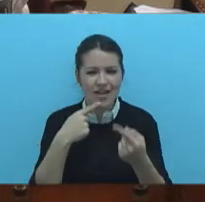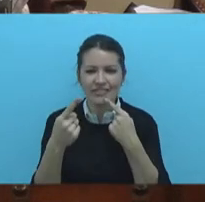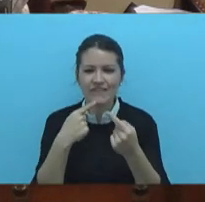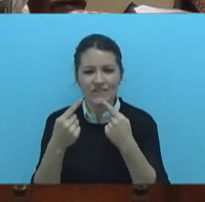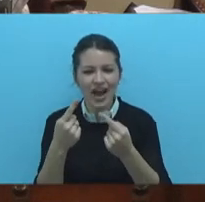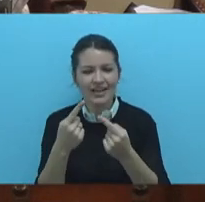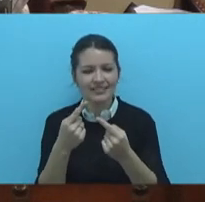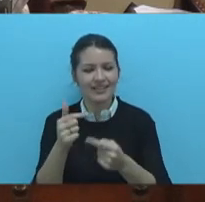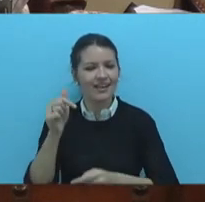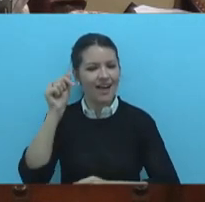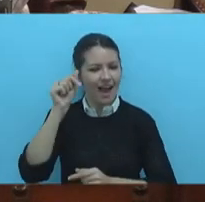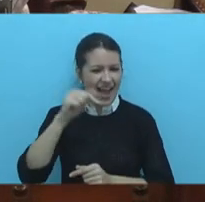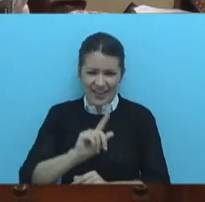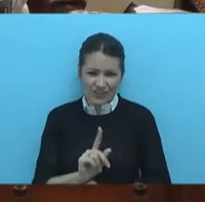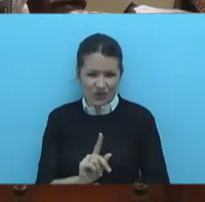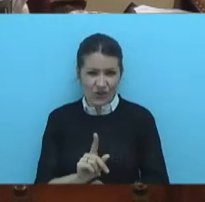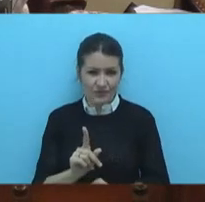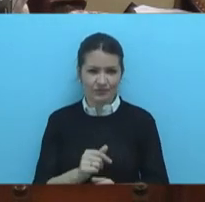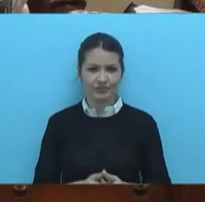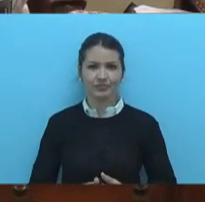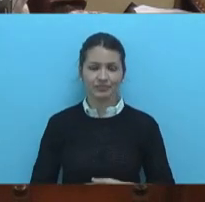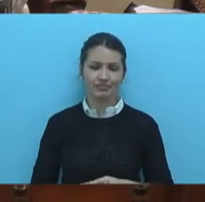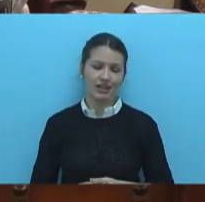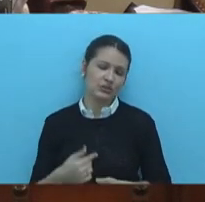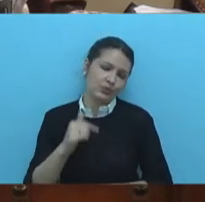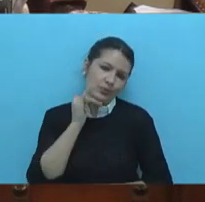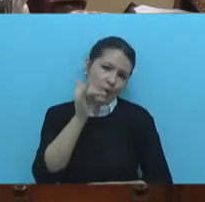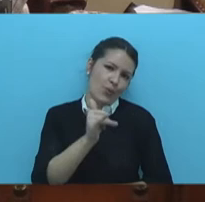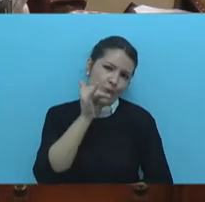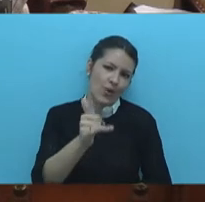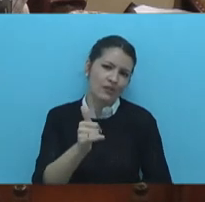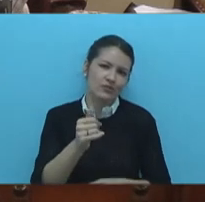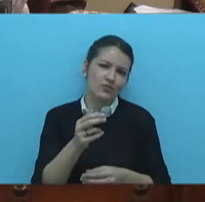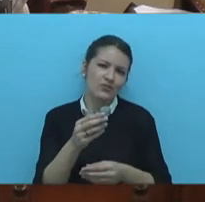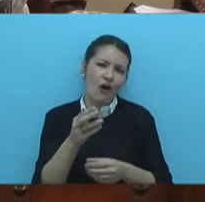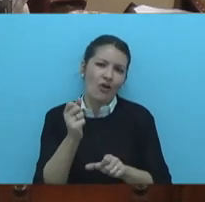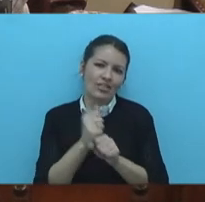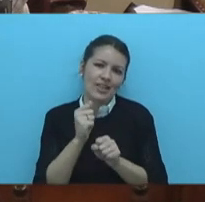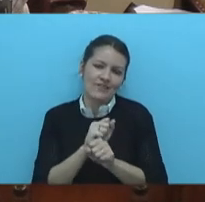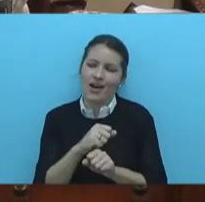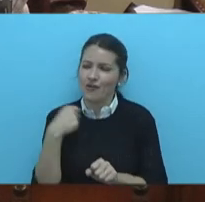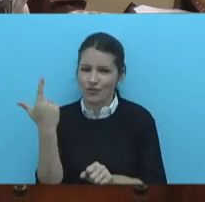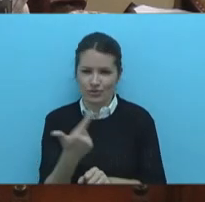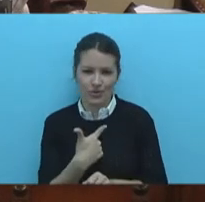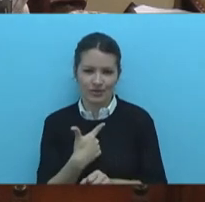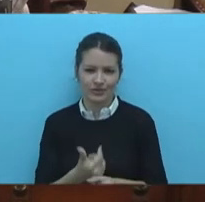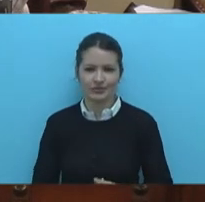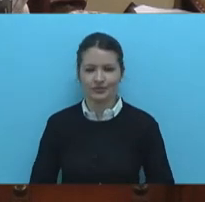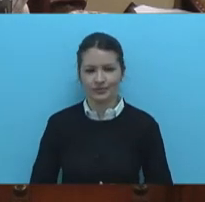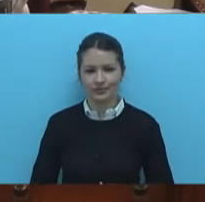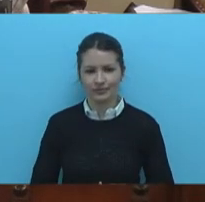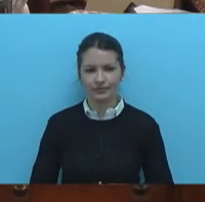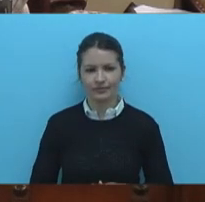comisiones, ¿no es cierto? Nada más para darle la explicación de cómo funciona el sistema